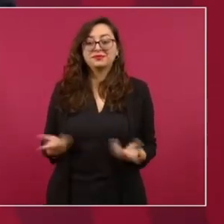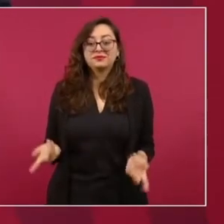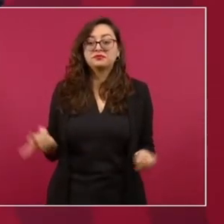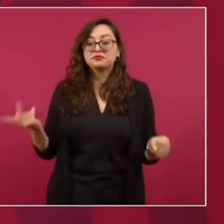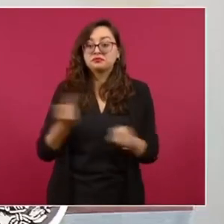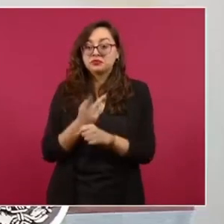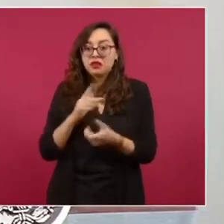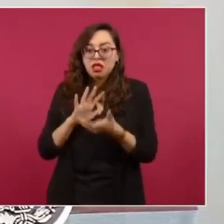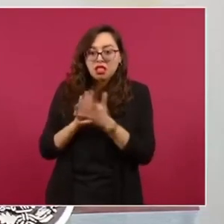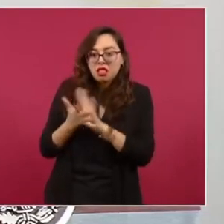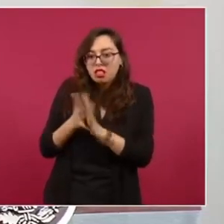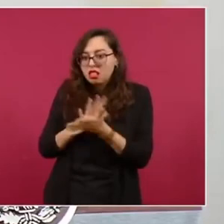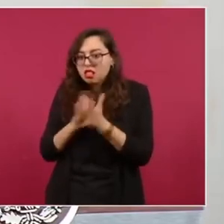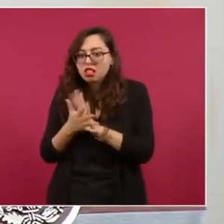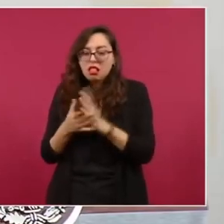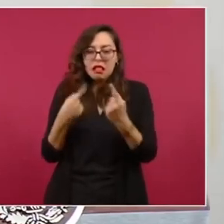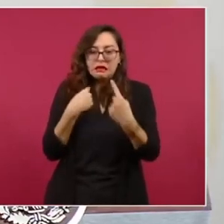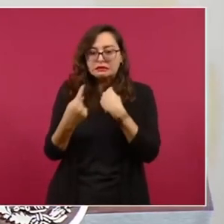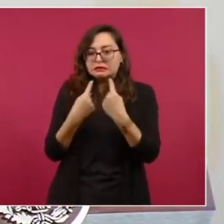hacen su enjuague